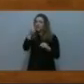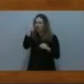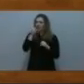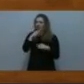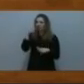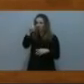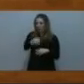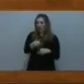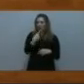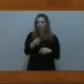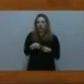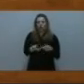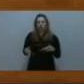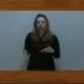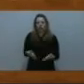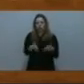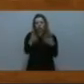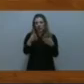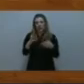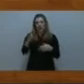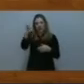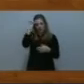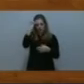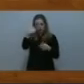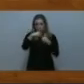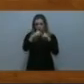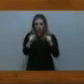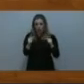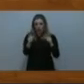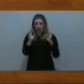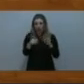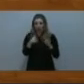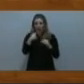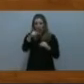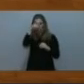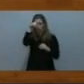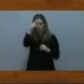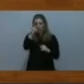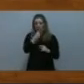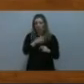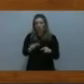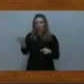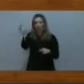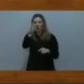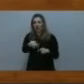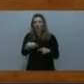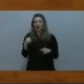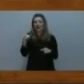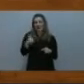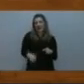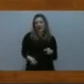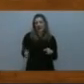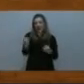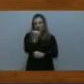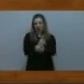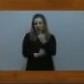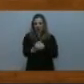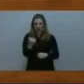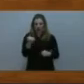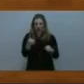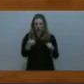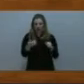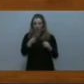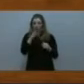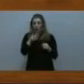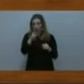un camino, consolida el reino de Asturias y, efectivamente, la cultura de europea, la cultura y la riqueza económica, que eran nuestros antepasados tontos no